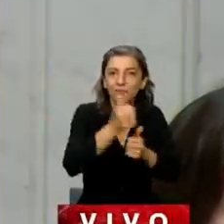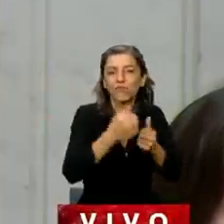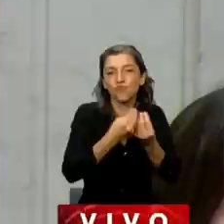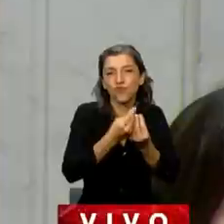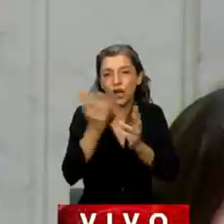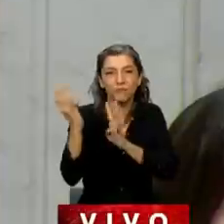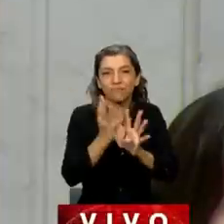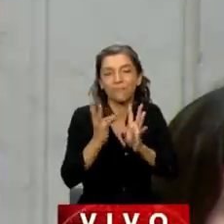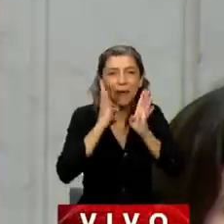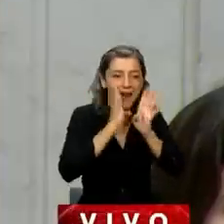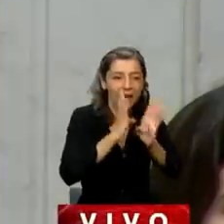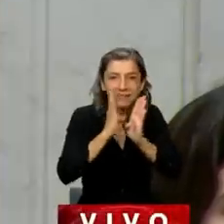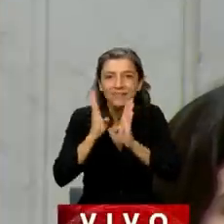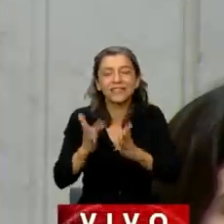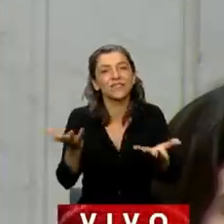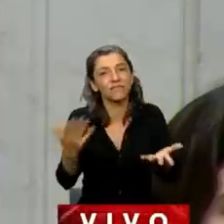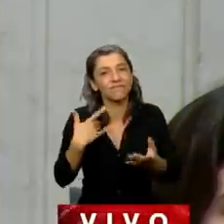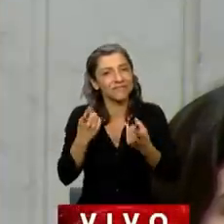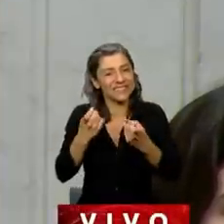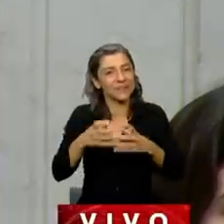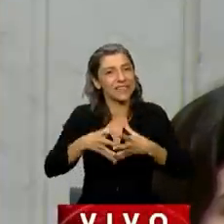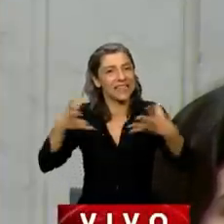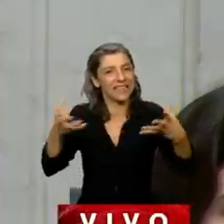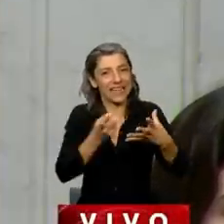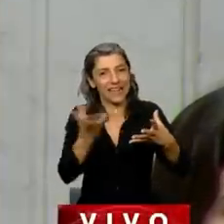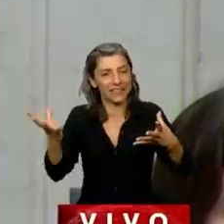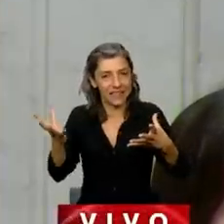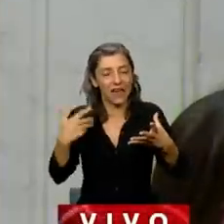los diputados preopinantes, de que es una